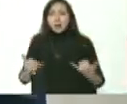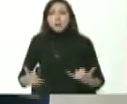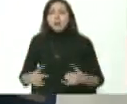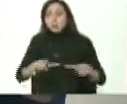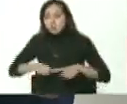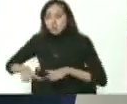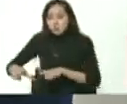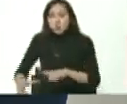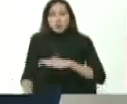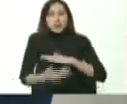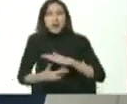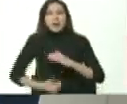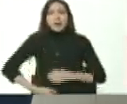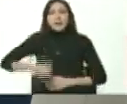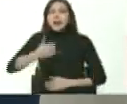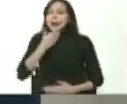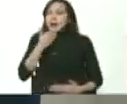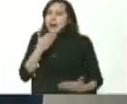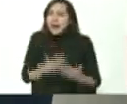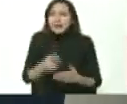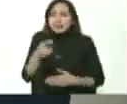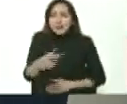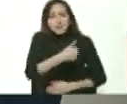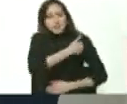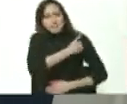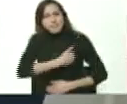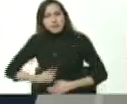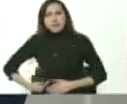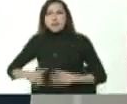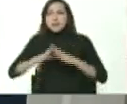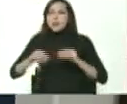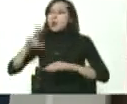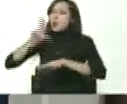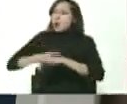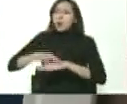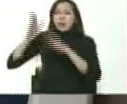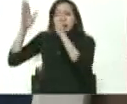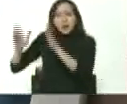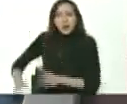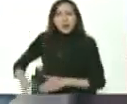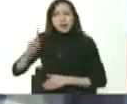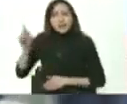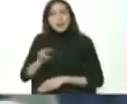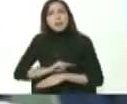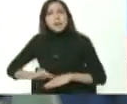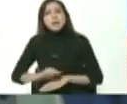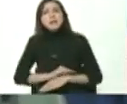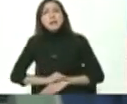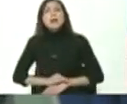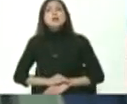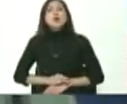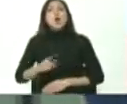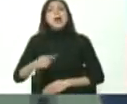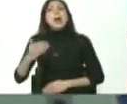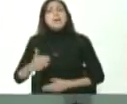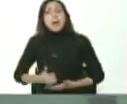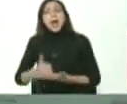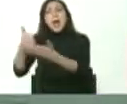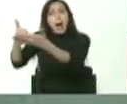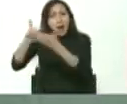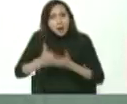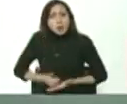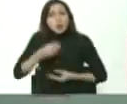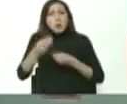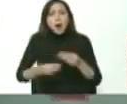alta tecnología. Muchas gracias a usted, muchas gracias al doctor Carlos Alvarado, quien viene también ayudándonos para